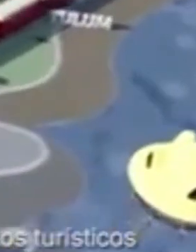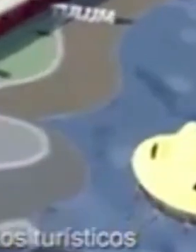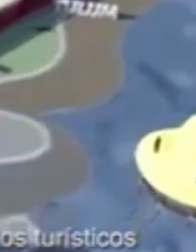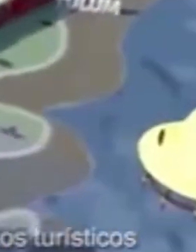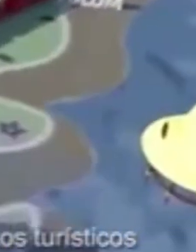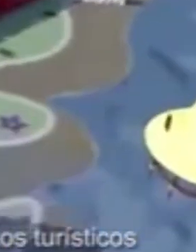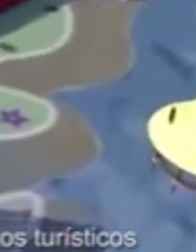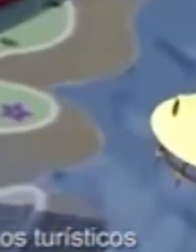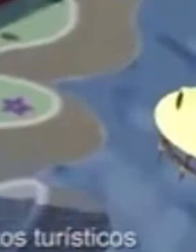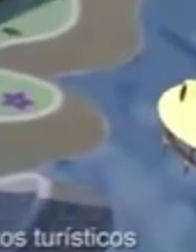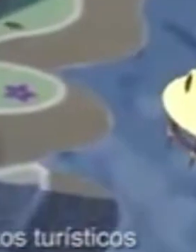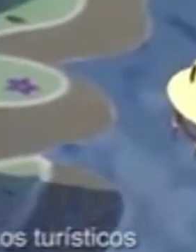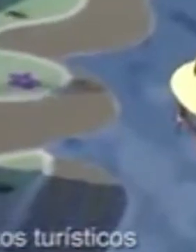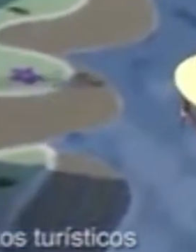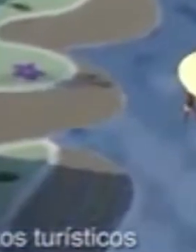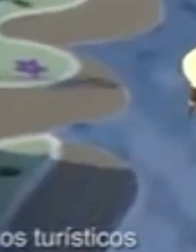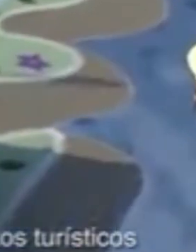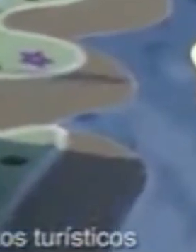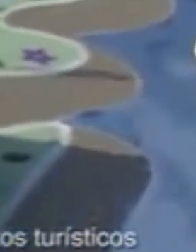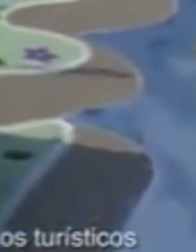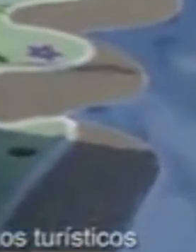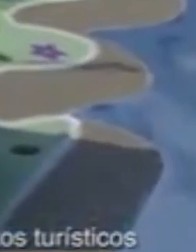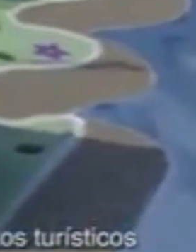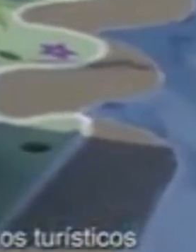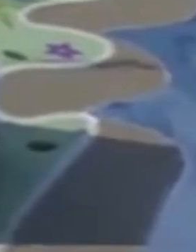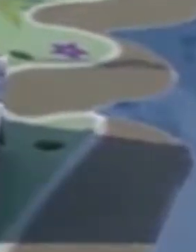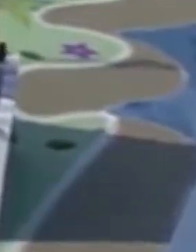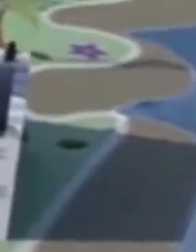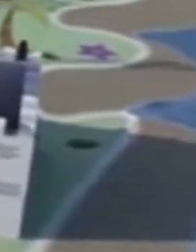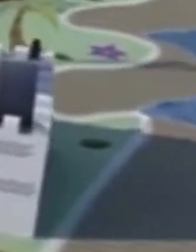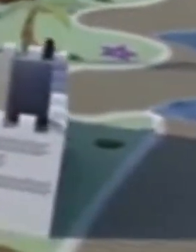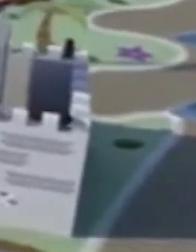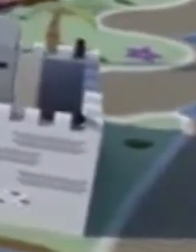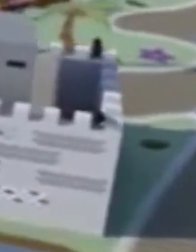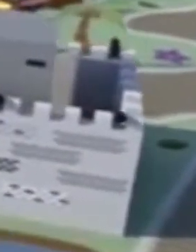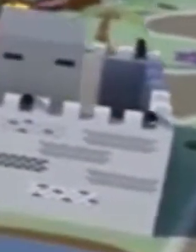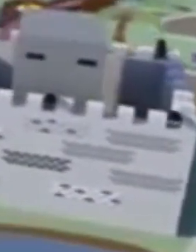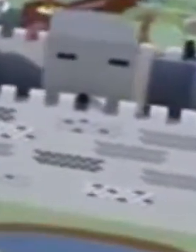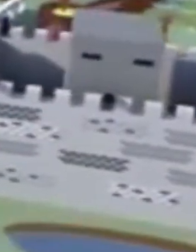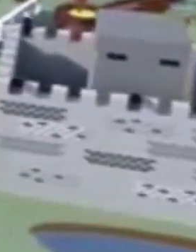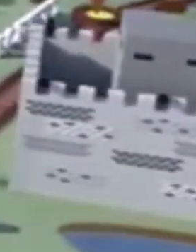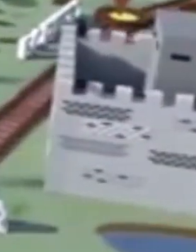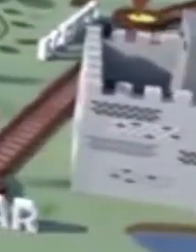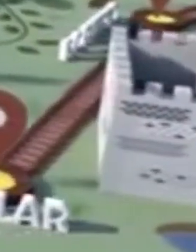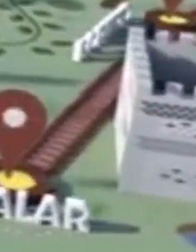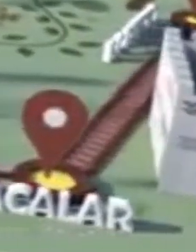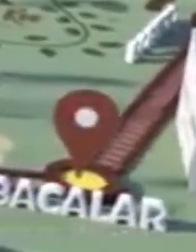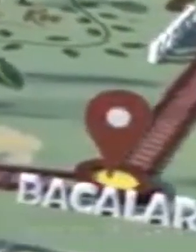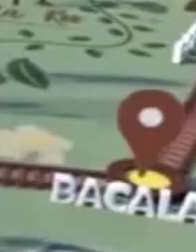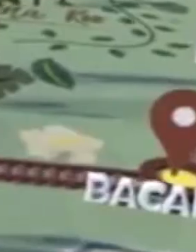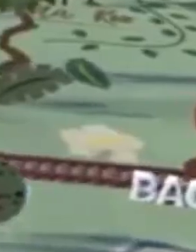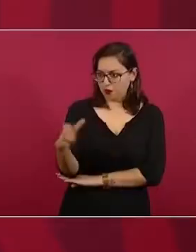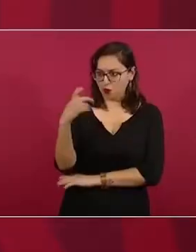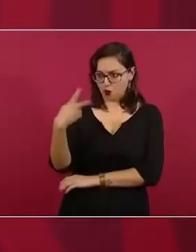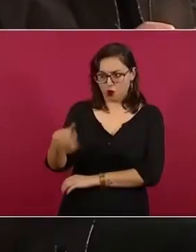sobre si él mismo asistirá al encuentro, lo cual negó y dijo que solo los atendería personalmente en Palacio